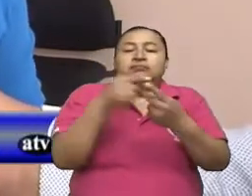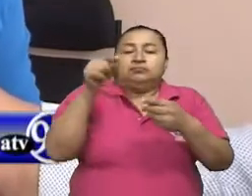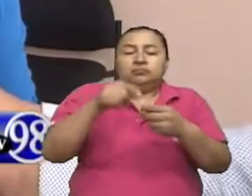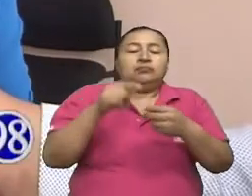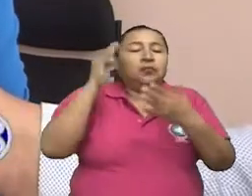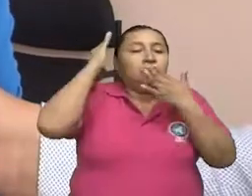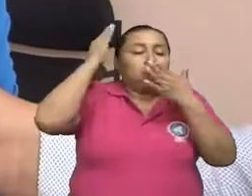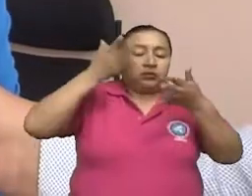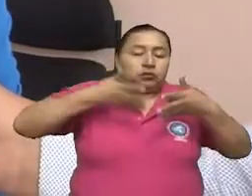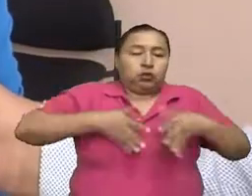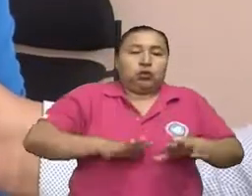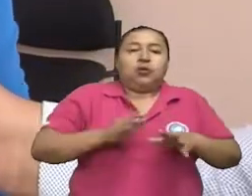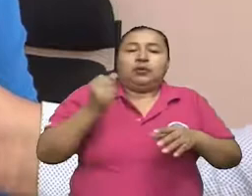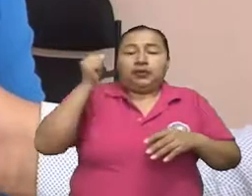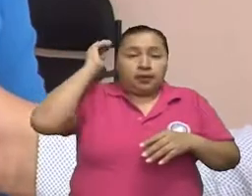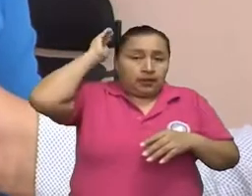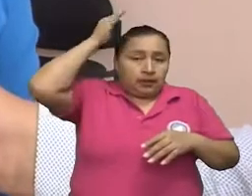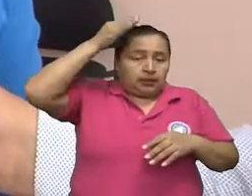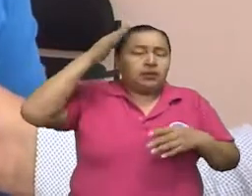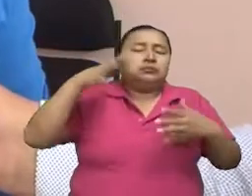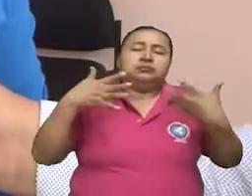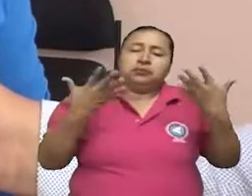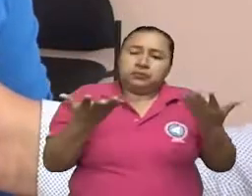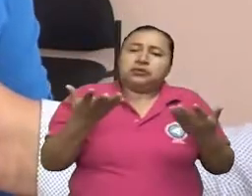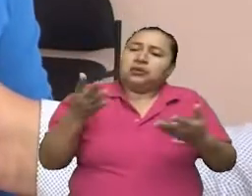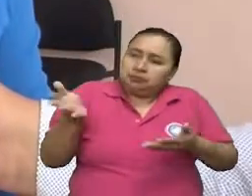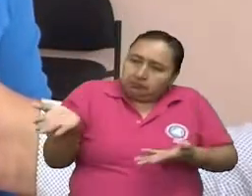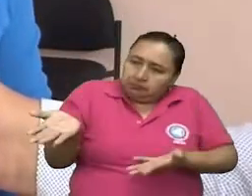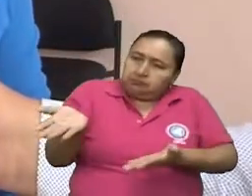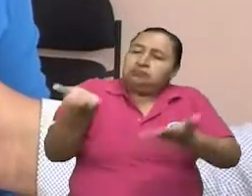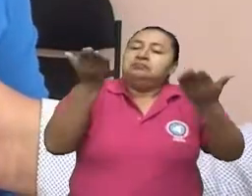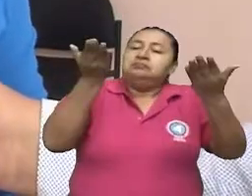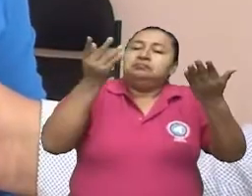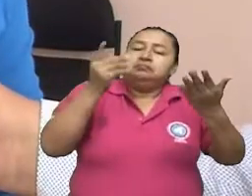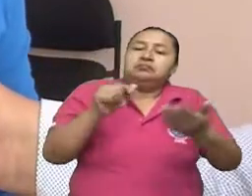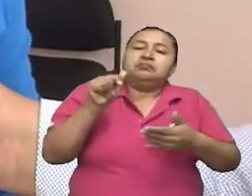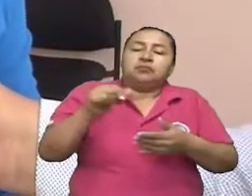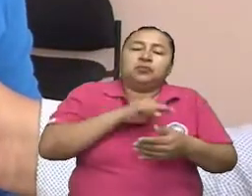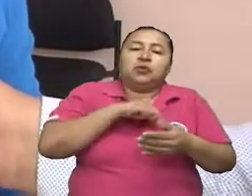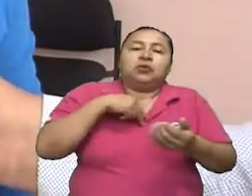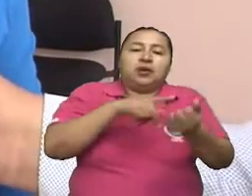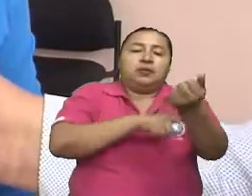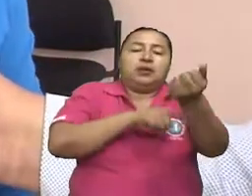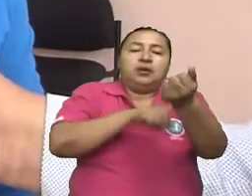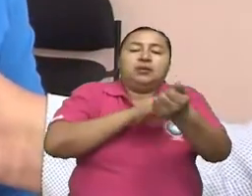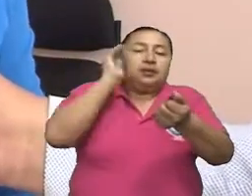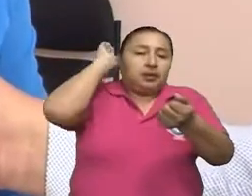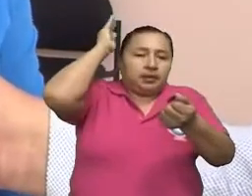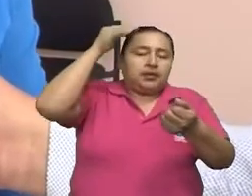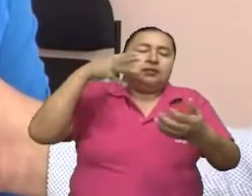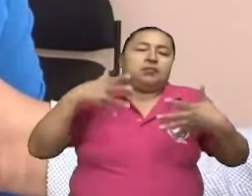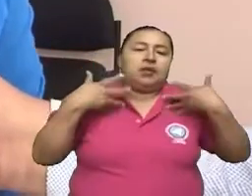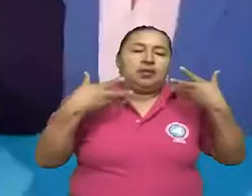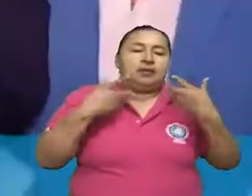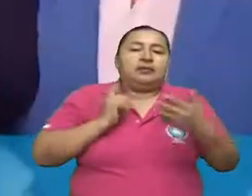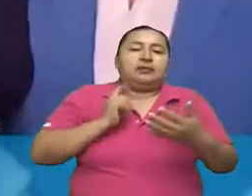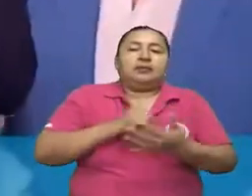y afrodescendientes de Argentina. Así que adelante a nuestros hermanos. Hermanos de Argentina, que estamos muy